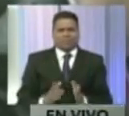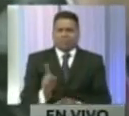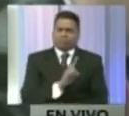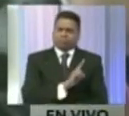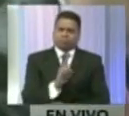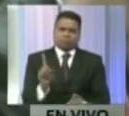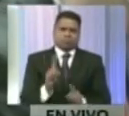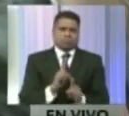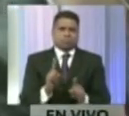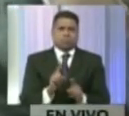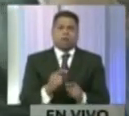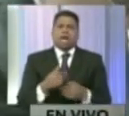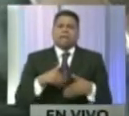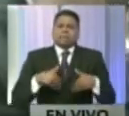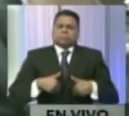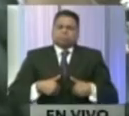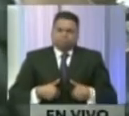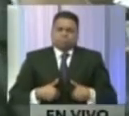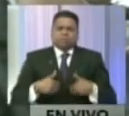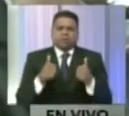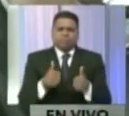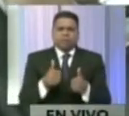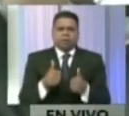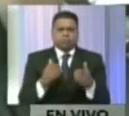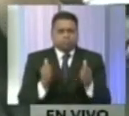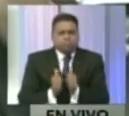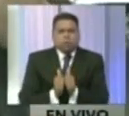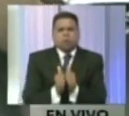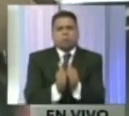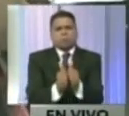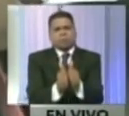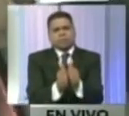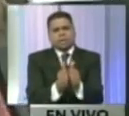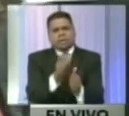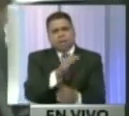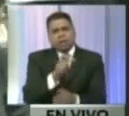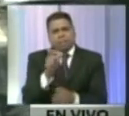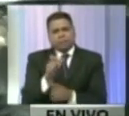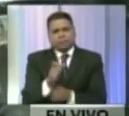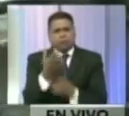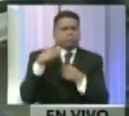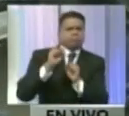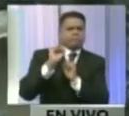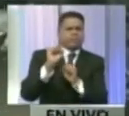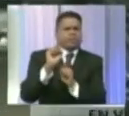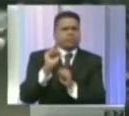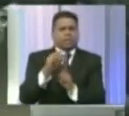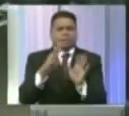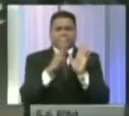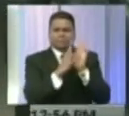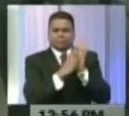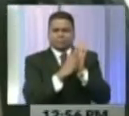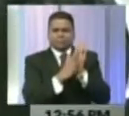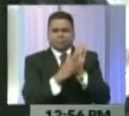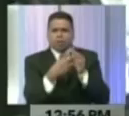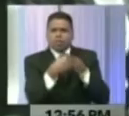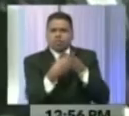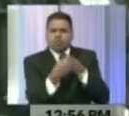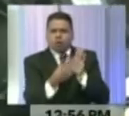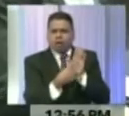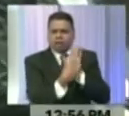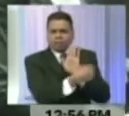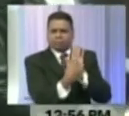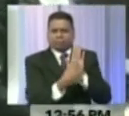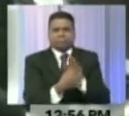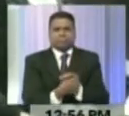No solamente a los chavistas. Entonces hay que hacer un esfuerzo por acompañar a quienes enfrenten el dólar today. Y no aplaudir al